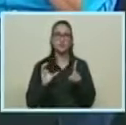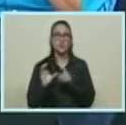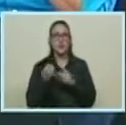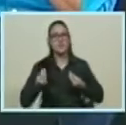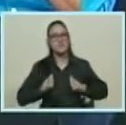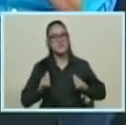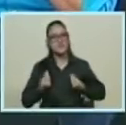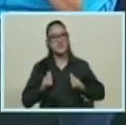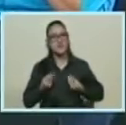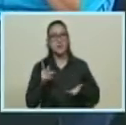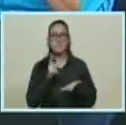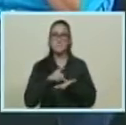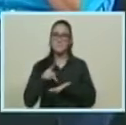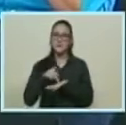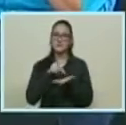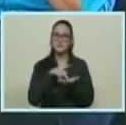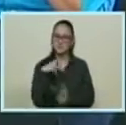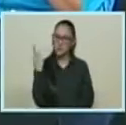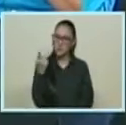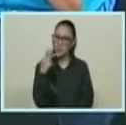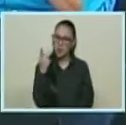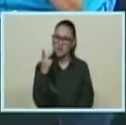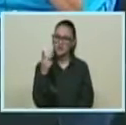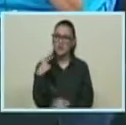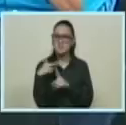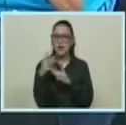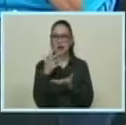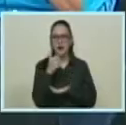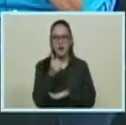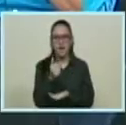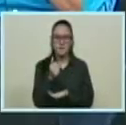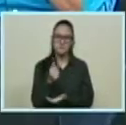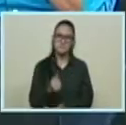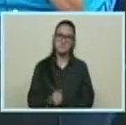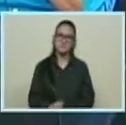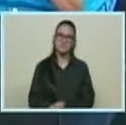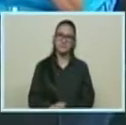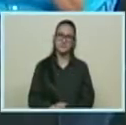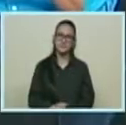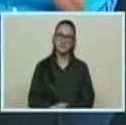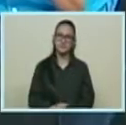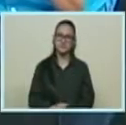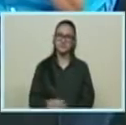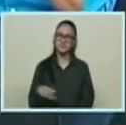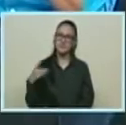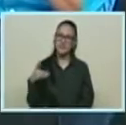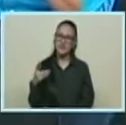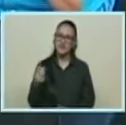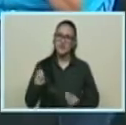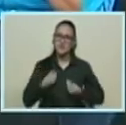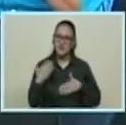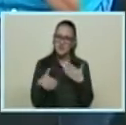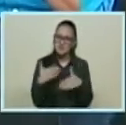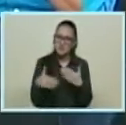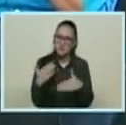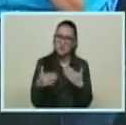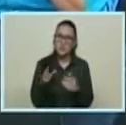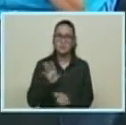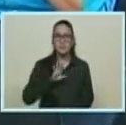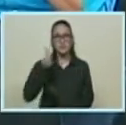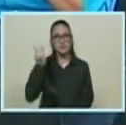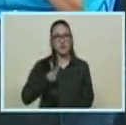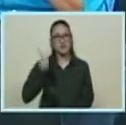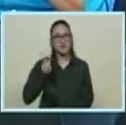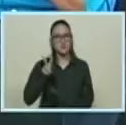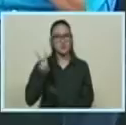cultural, a la participación política, a los clubs, el derecho a ser parte de la vida productiva de los Valles del